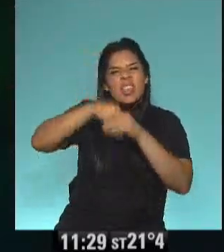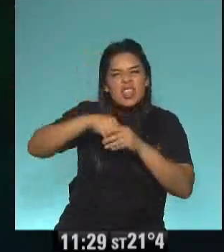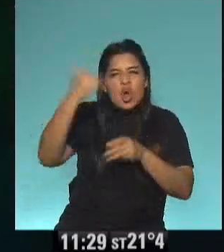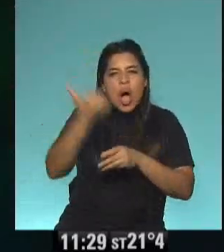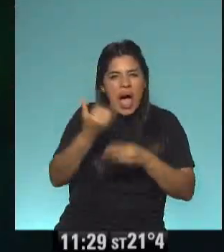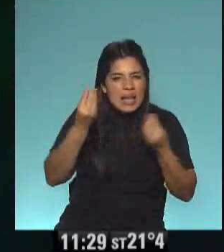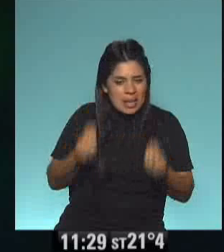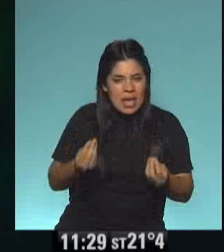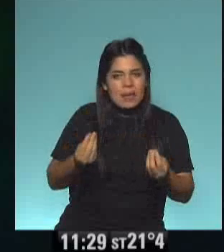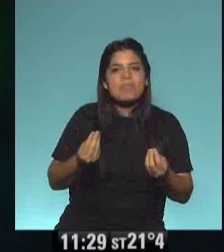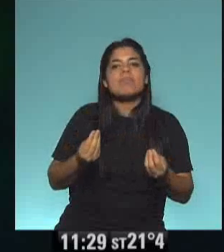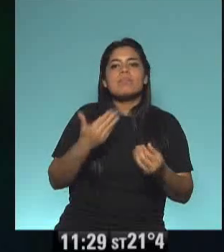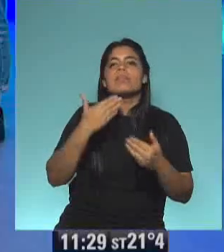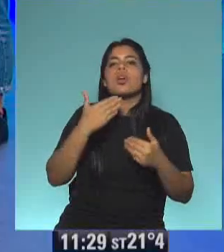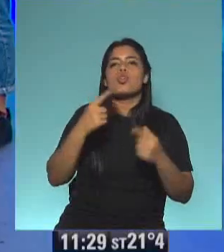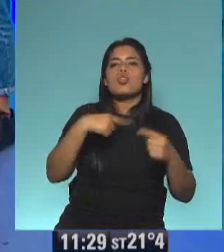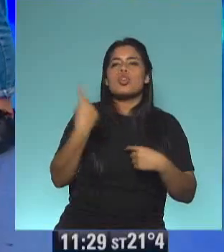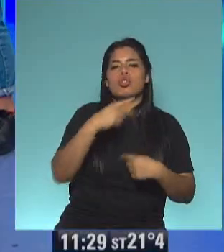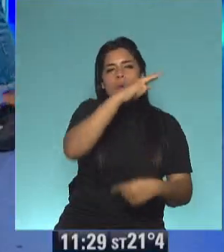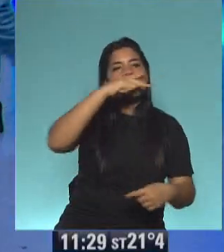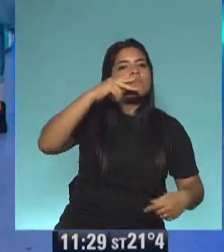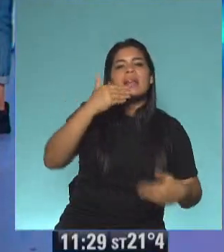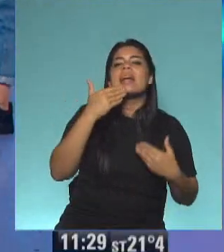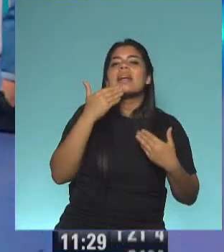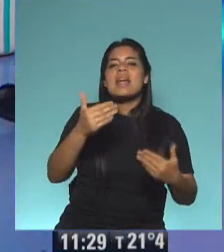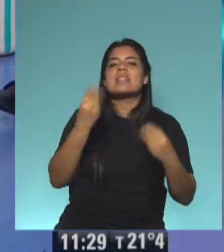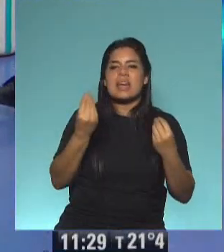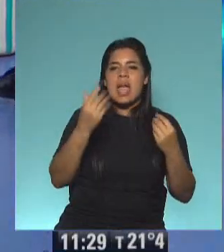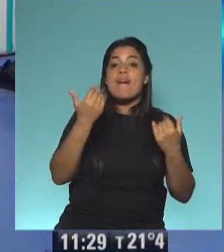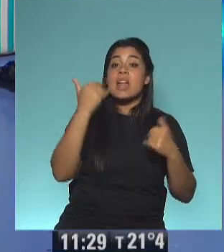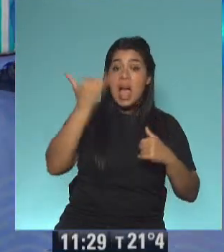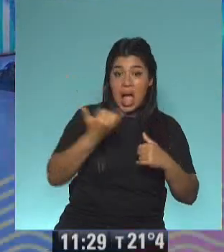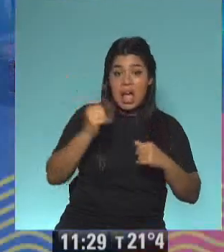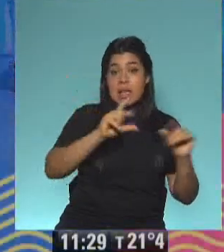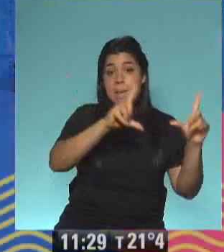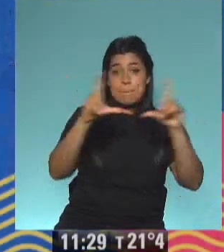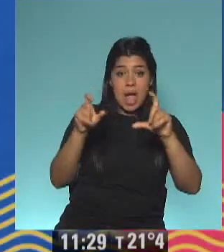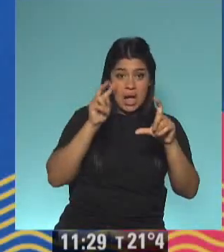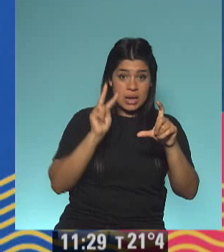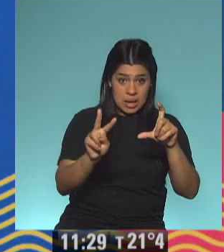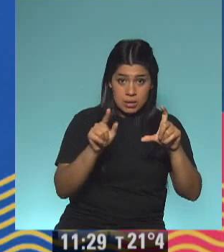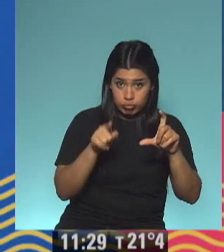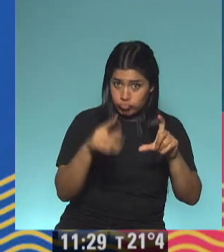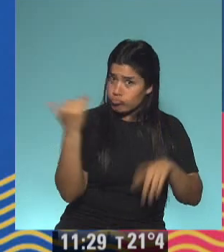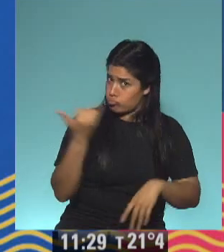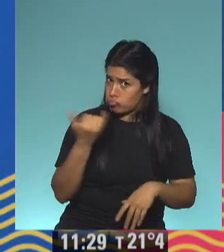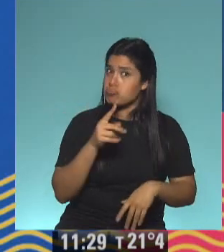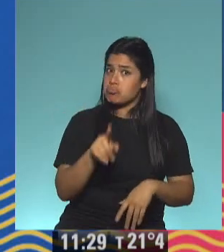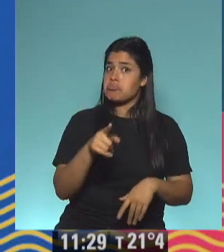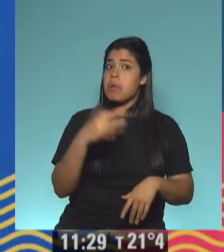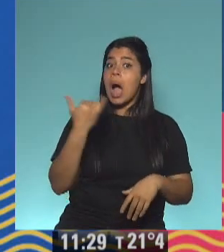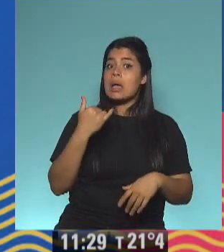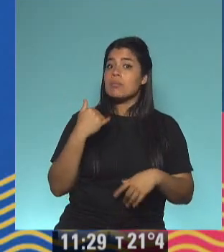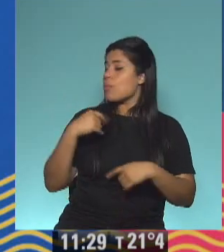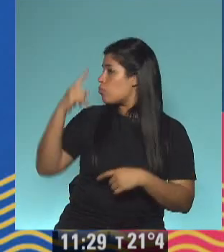podamos oler. Así que vamos a ver una imagen, acá ya tenemos, de la nariz